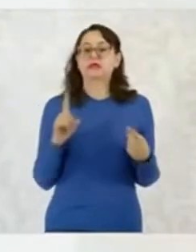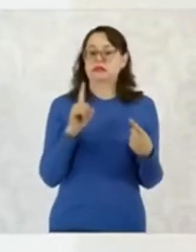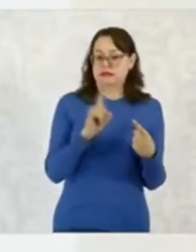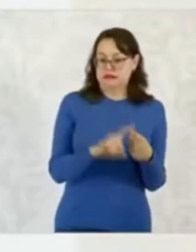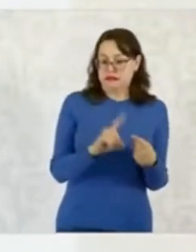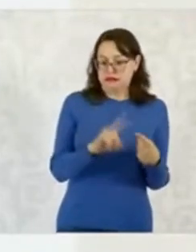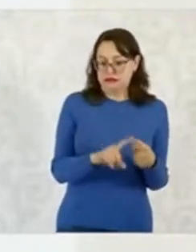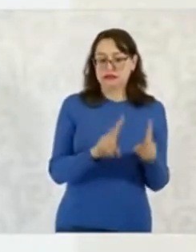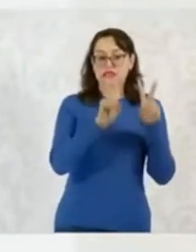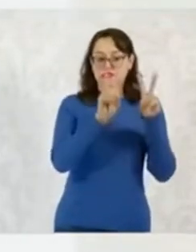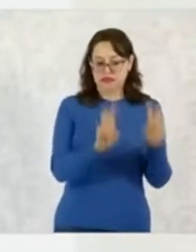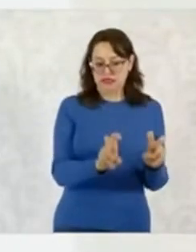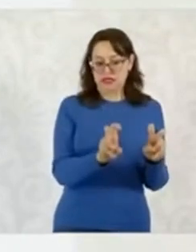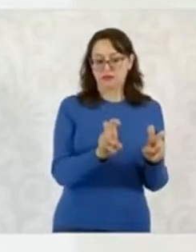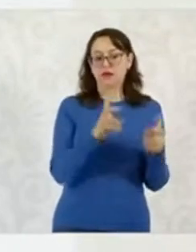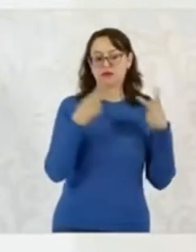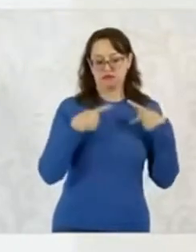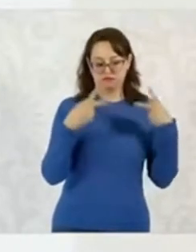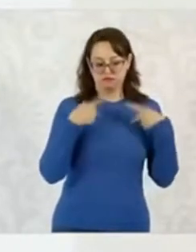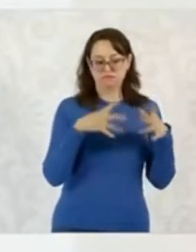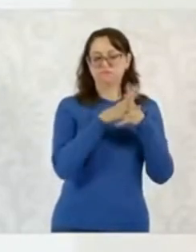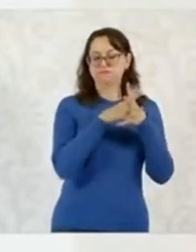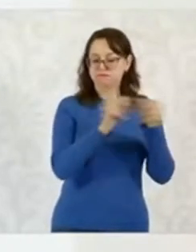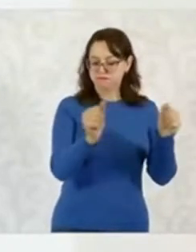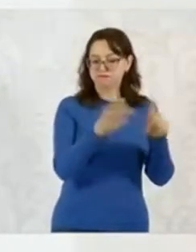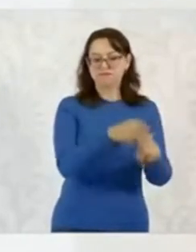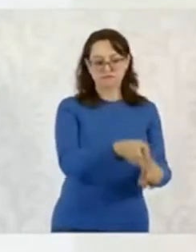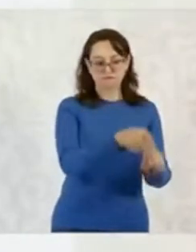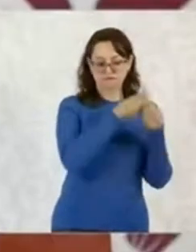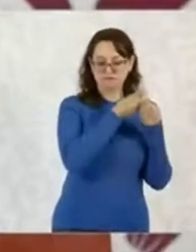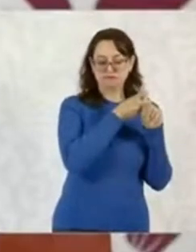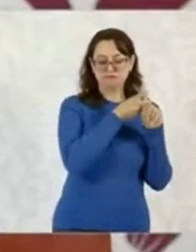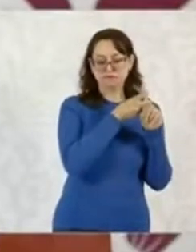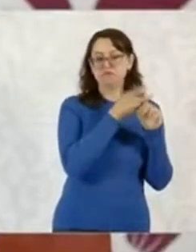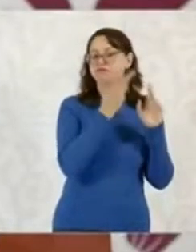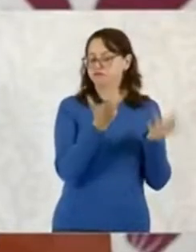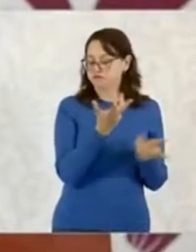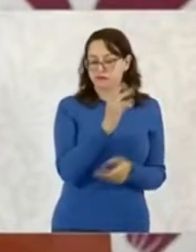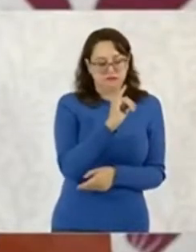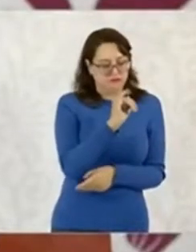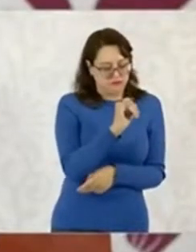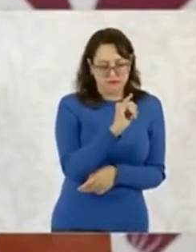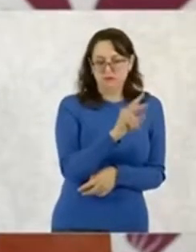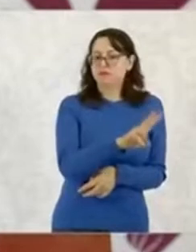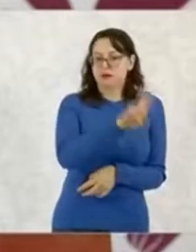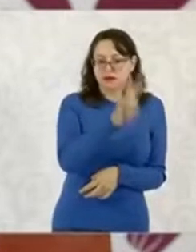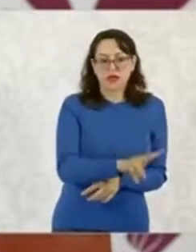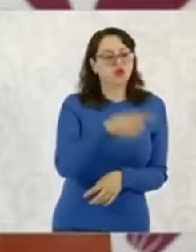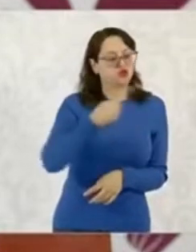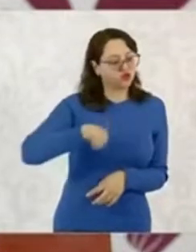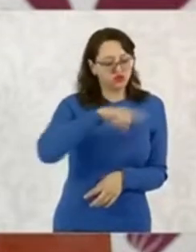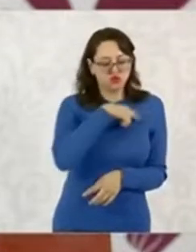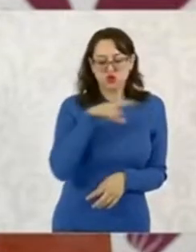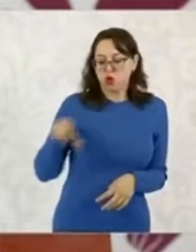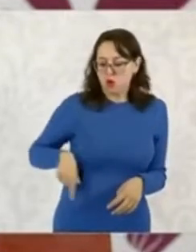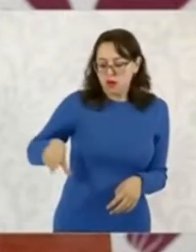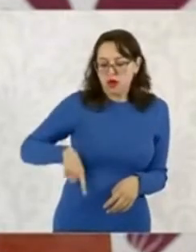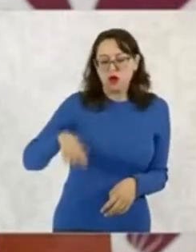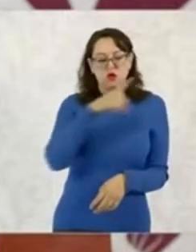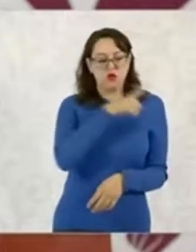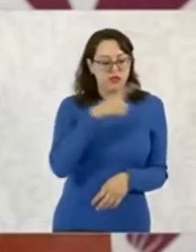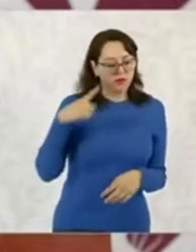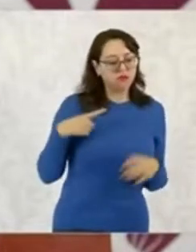Uno, el tema de desaparecidos, y lo adicional que tenemos que hacer como gobierno federal y en general como